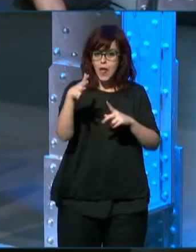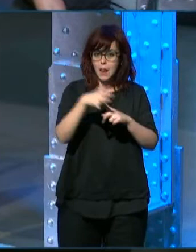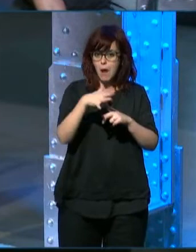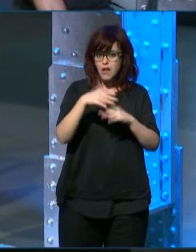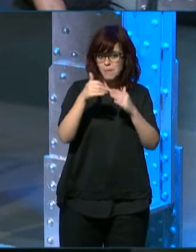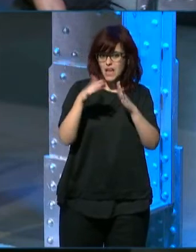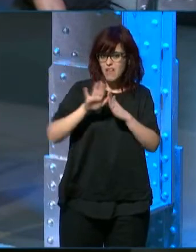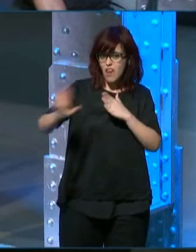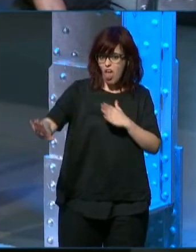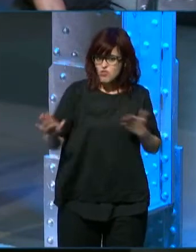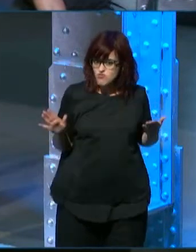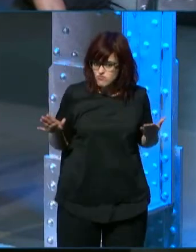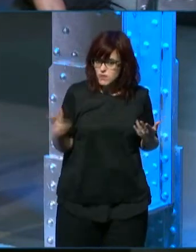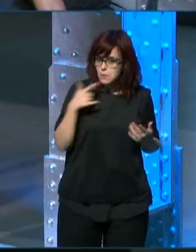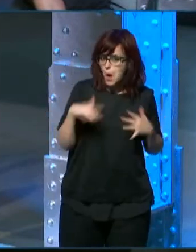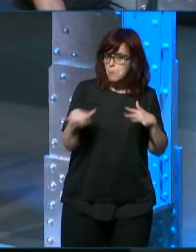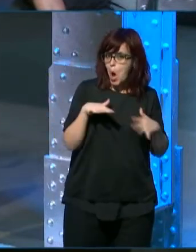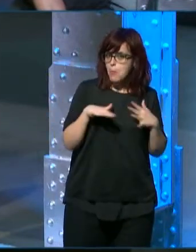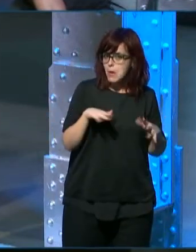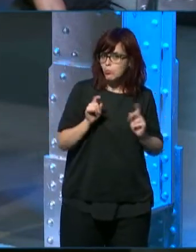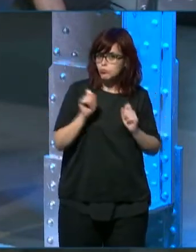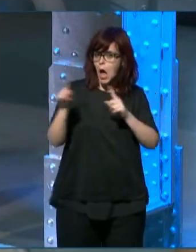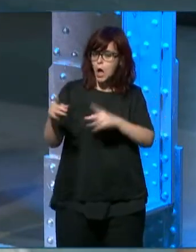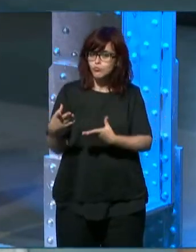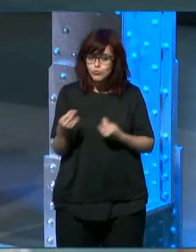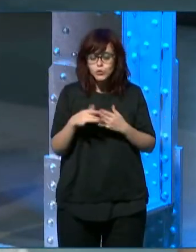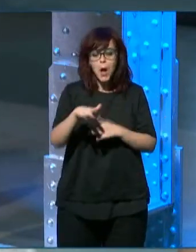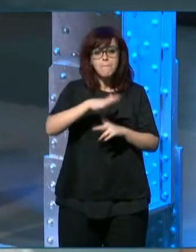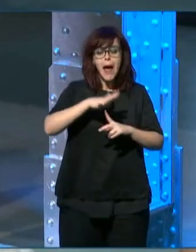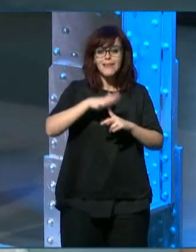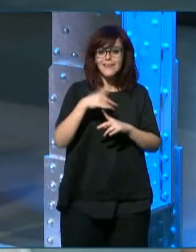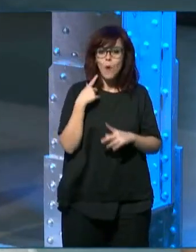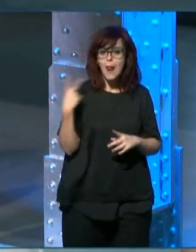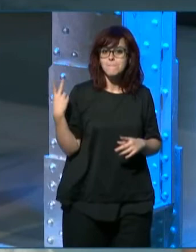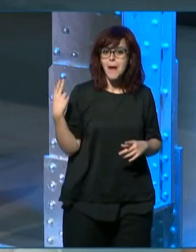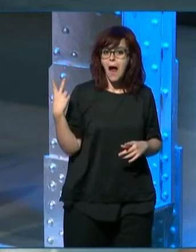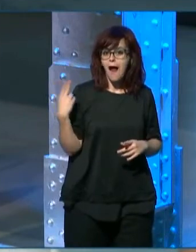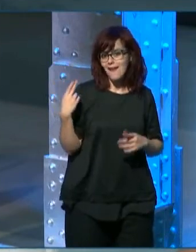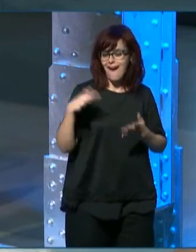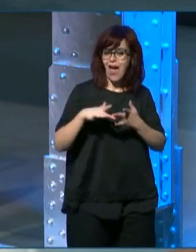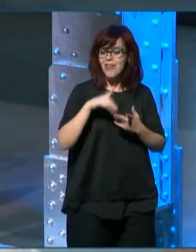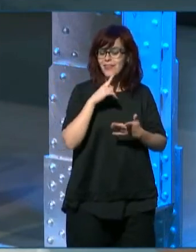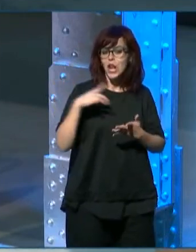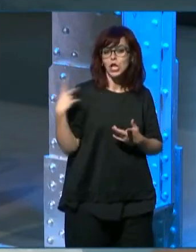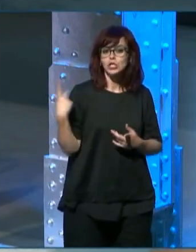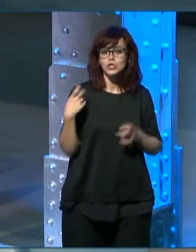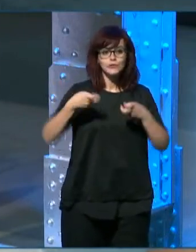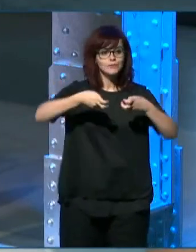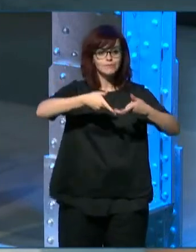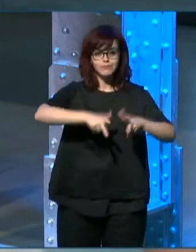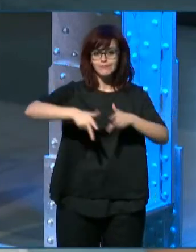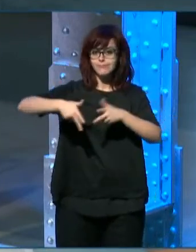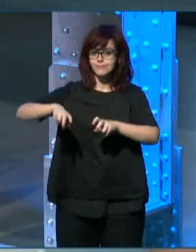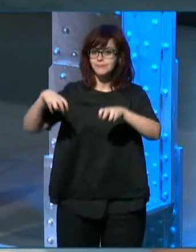de mi casa abajo y así no me tengo que mover mucho. Y nos fuimos allí en plan pareja, de hecho, los dos. Nos sentamos, habéis visto, en un lavadero,